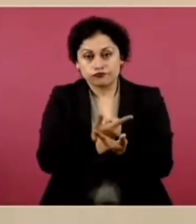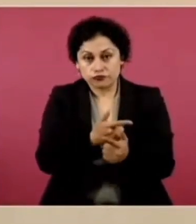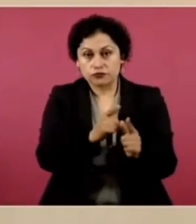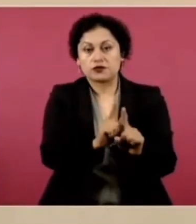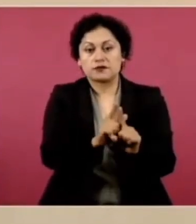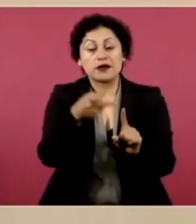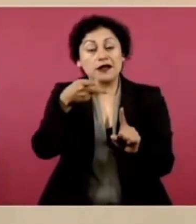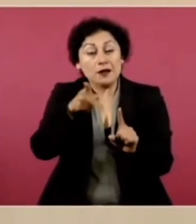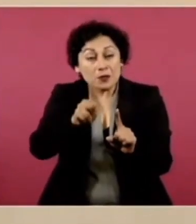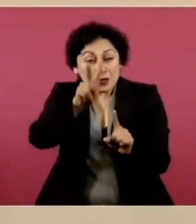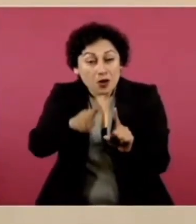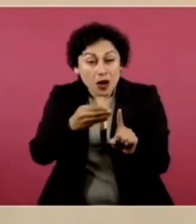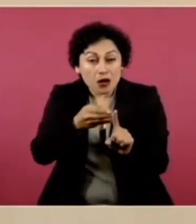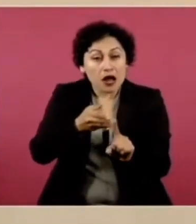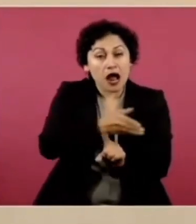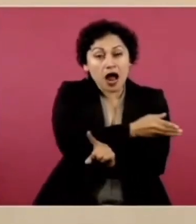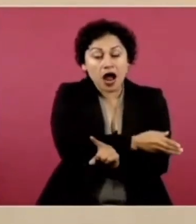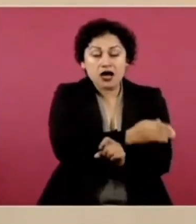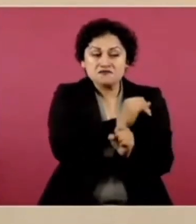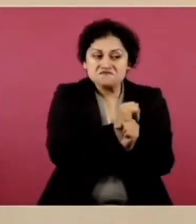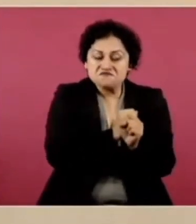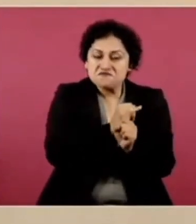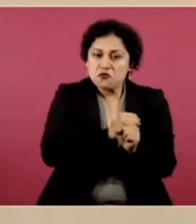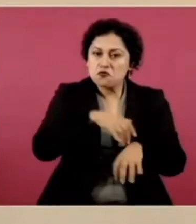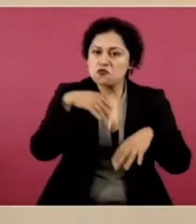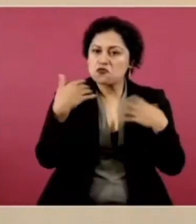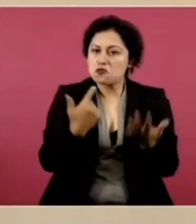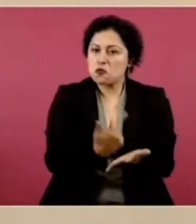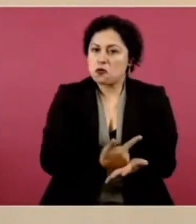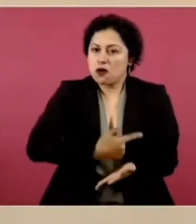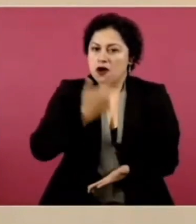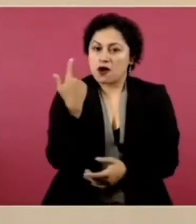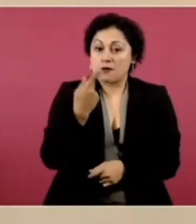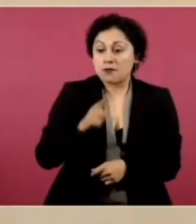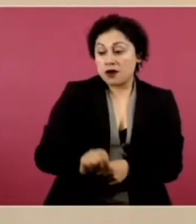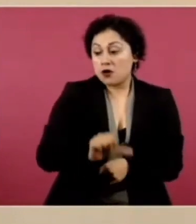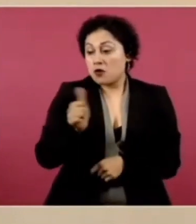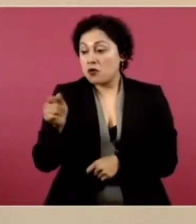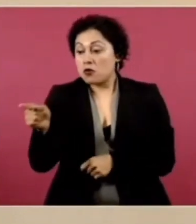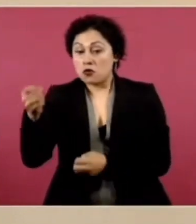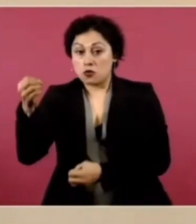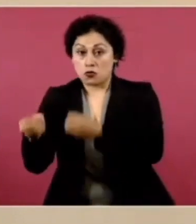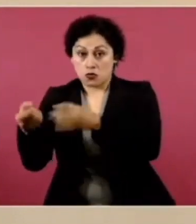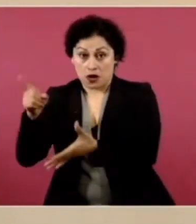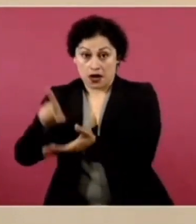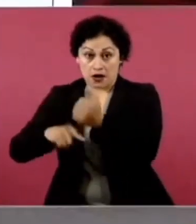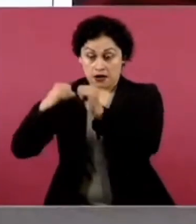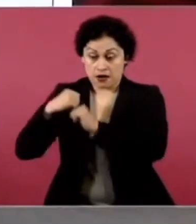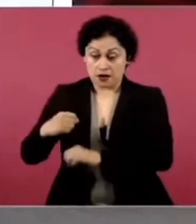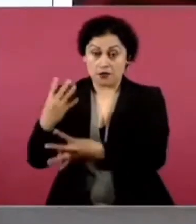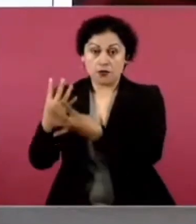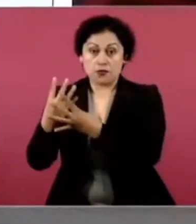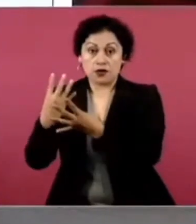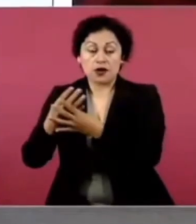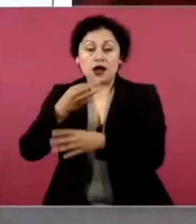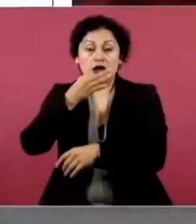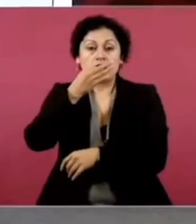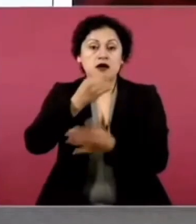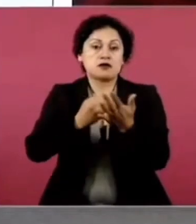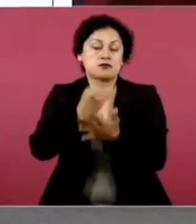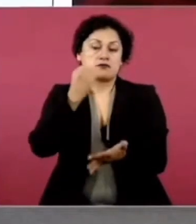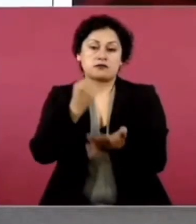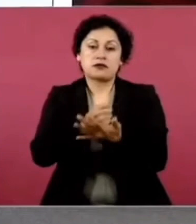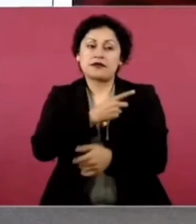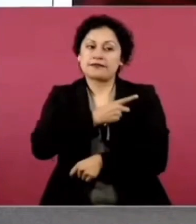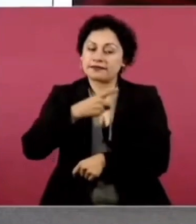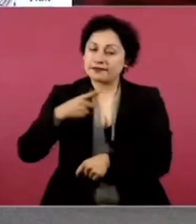que se le investiga son graves. Sin embargo, el juez de control que lleva el proceso penal impuso prisión preventiva